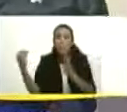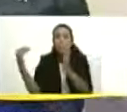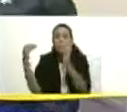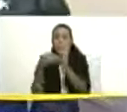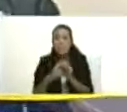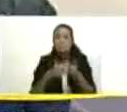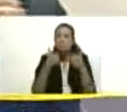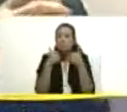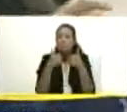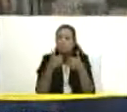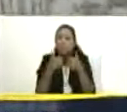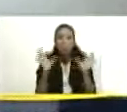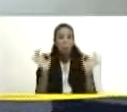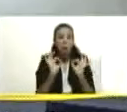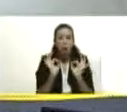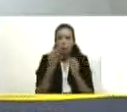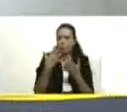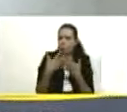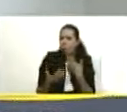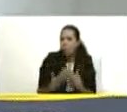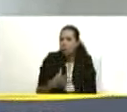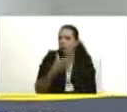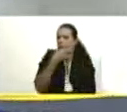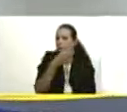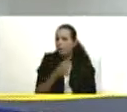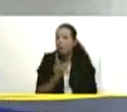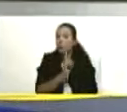4.800.000 no es nada,